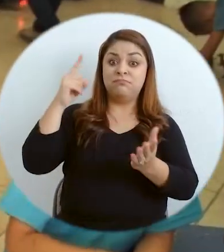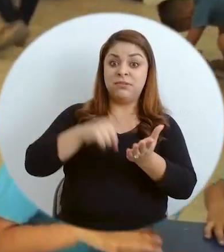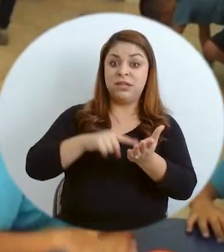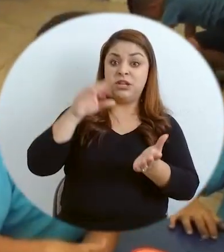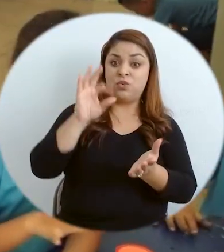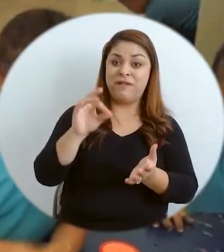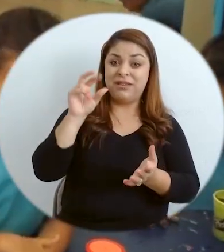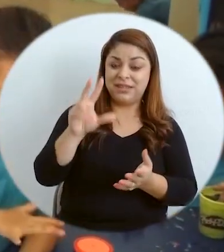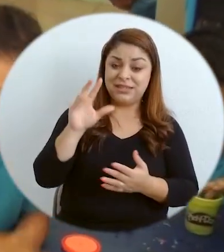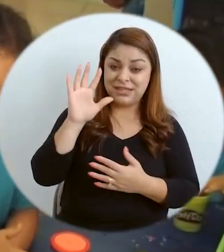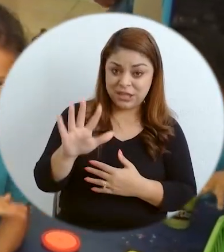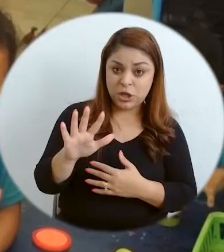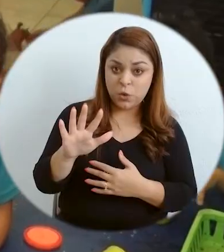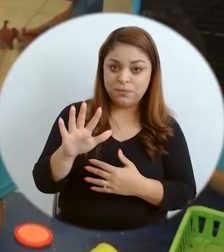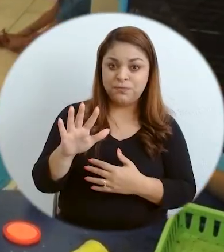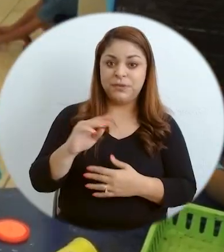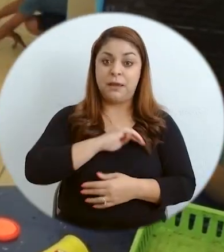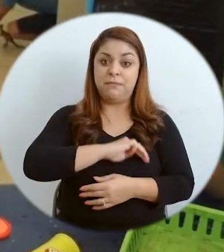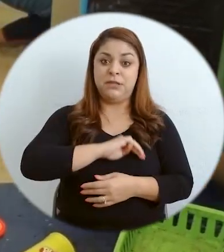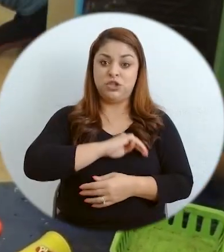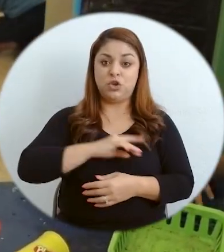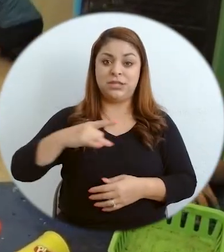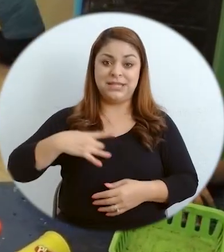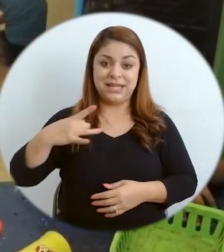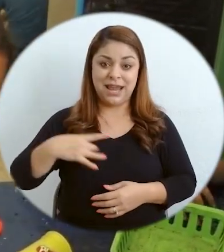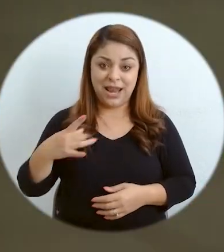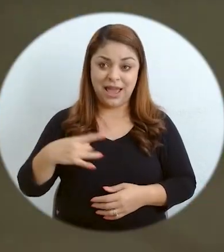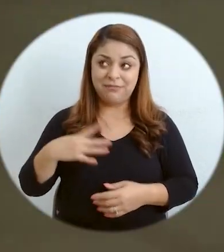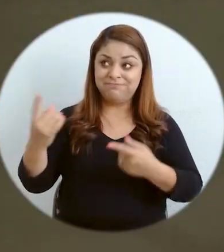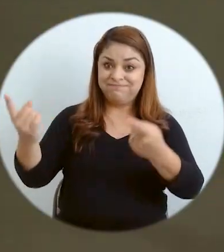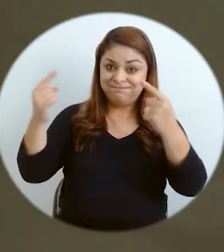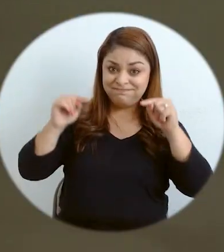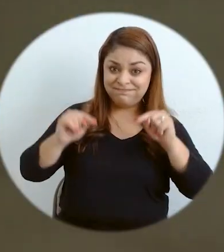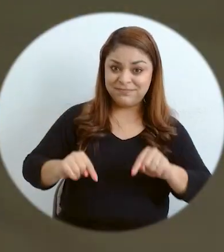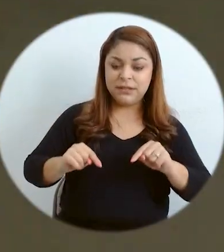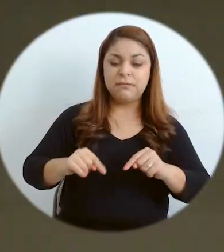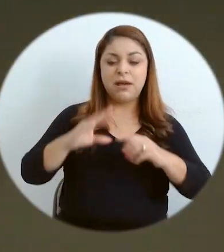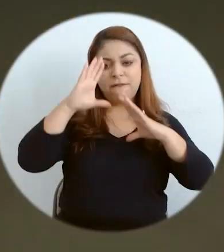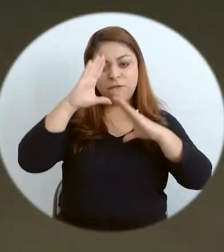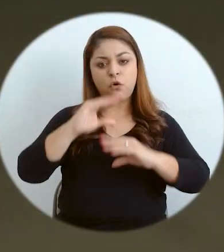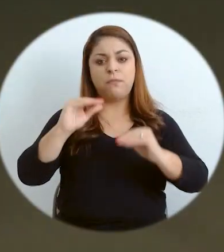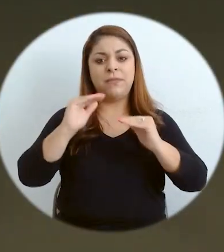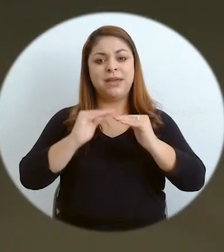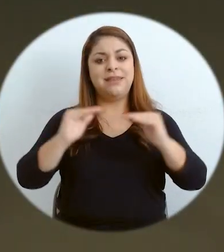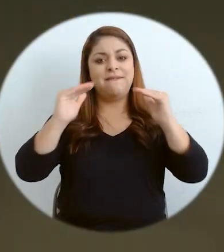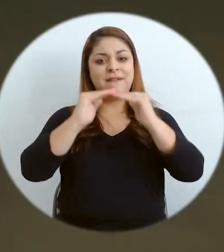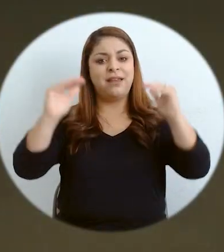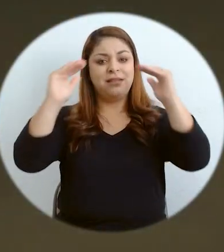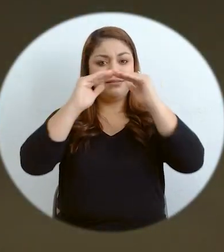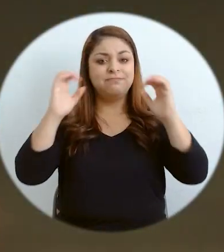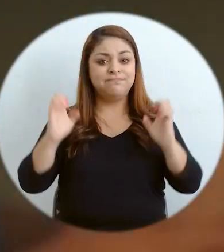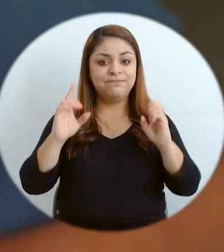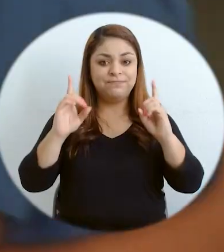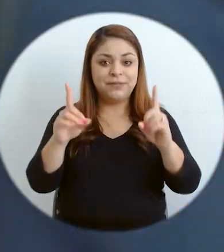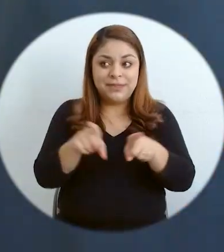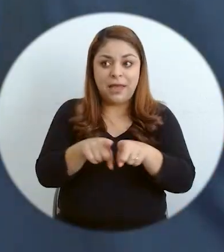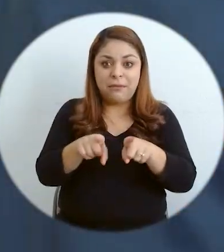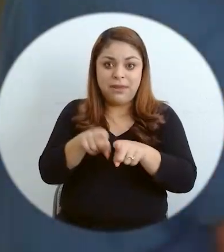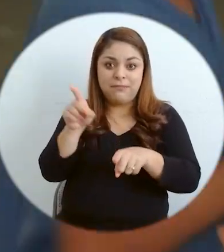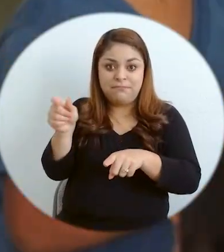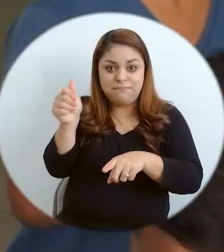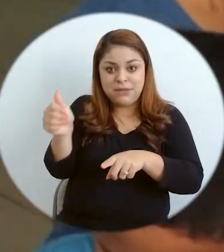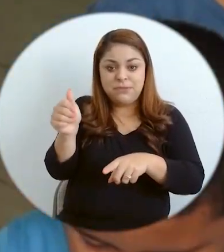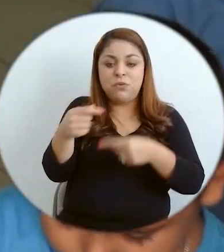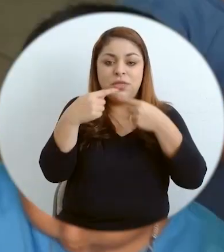1935, cuando vino la misión chilena a hacer el informe en todos los niveles de educación, también expresó lo mismo. Les